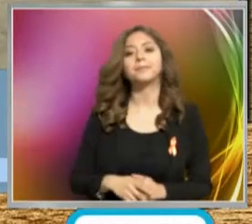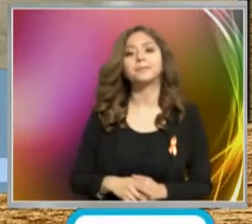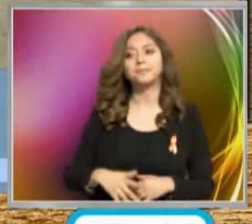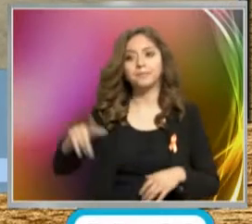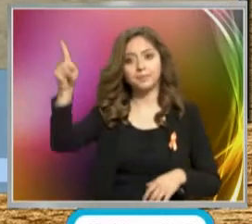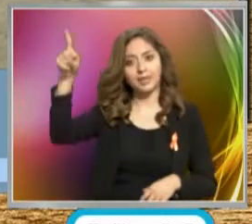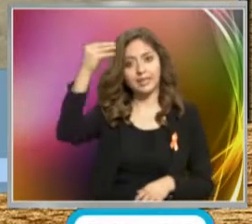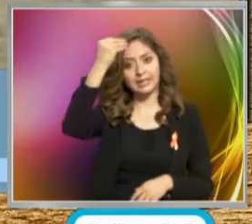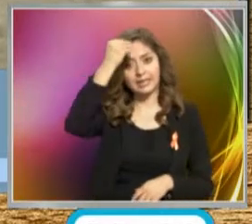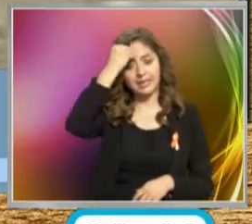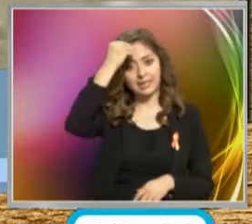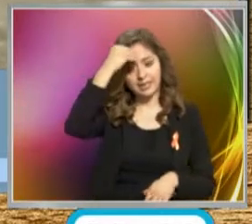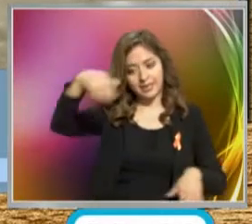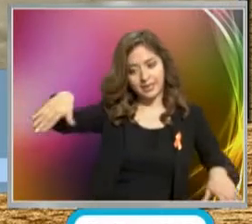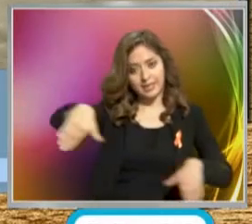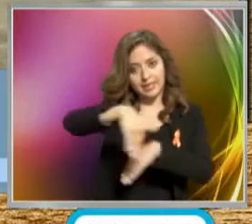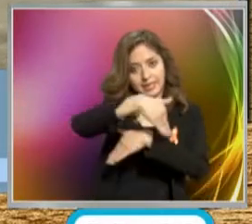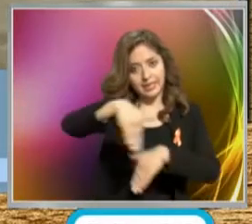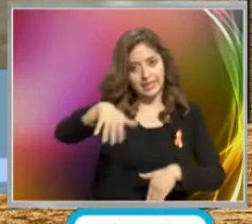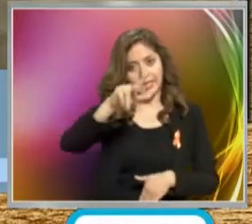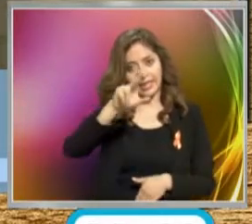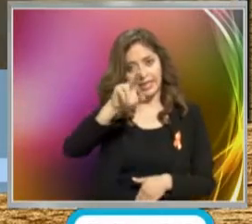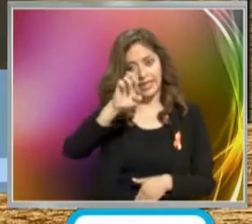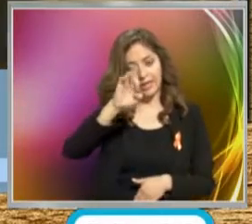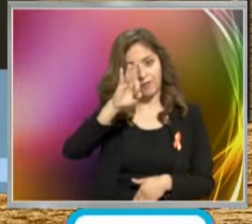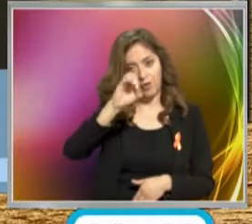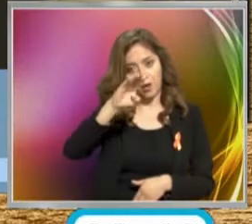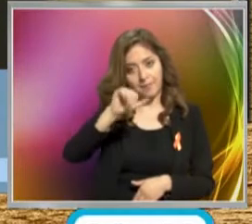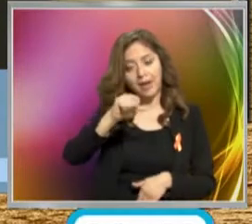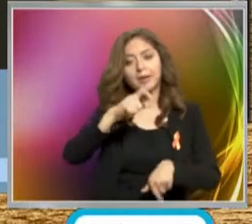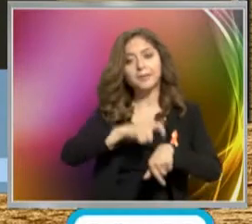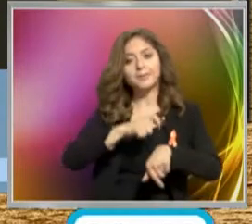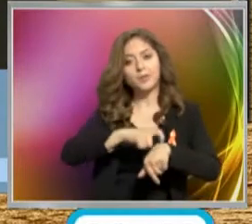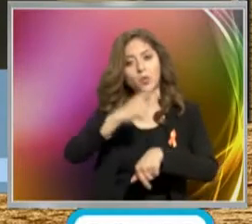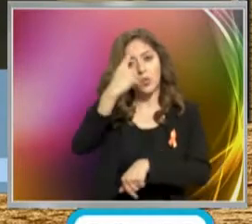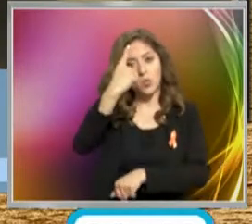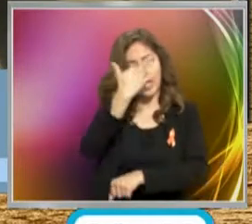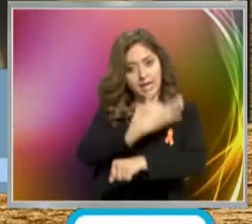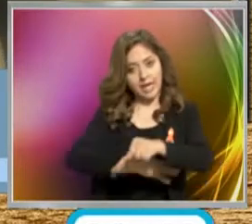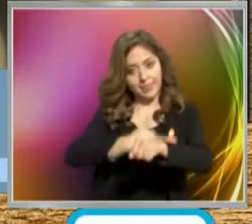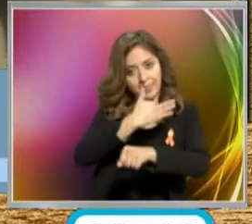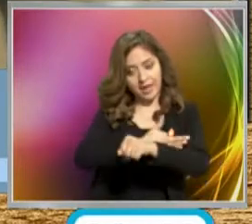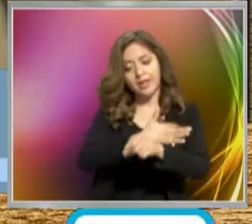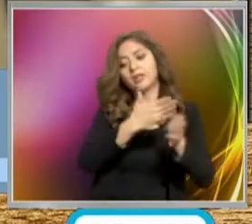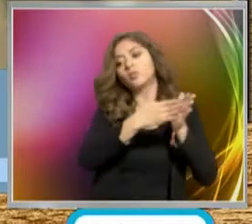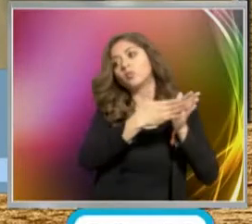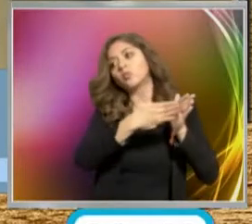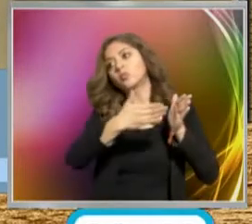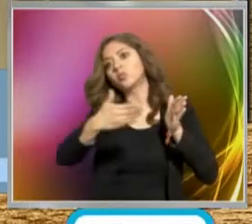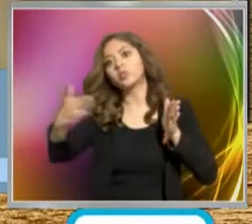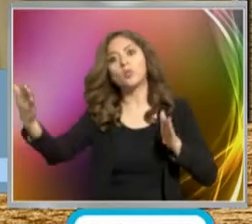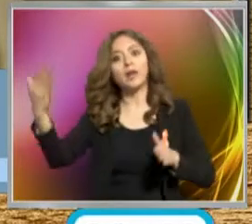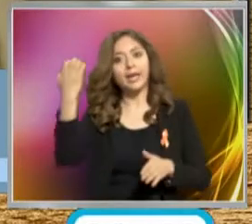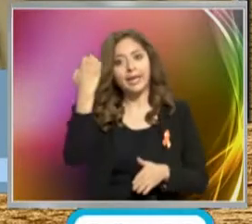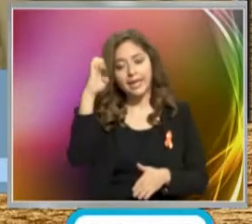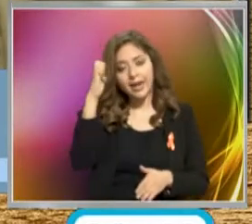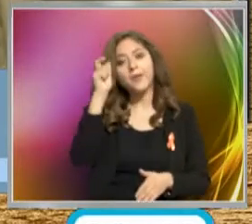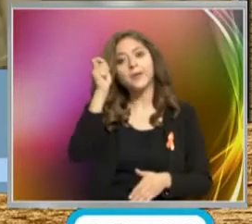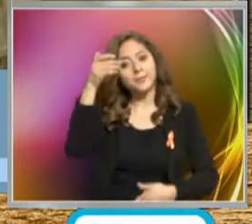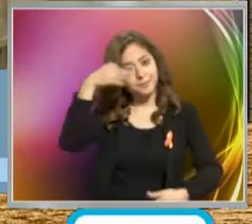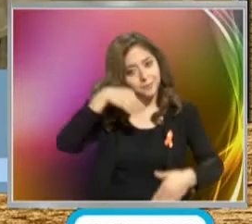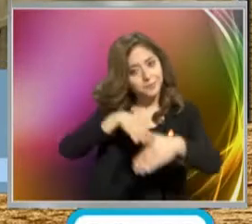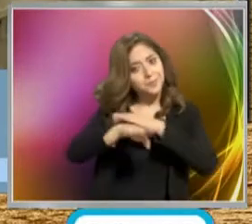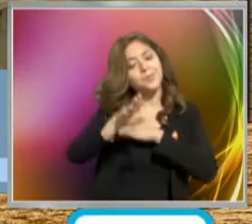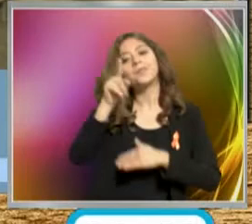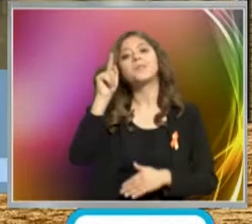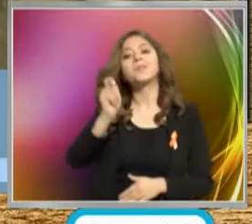en Chapultepec, sobre Ok. el Paseo de la Reforma. Es a la 1 de la tarde, tienen permanencia hasta enero, es entrada libre, entonces